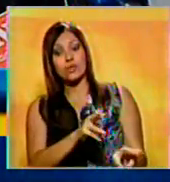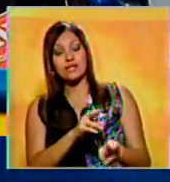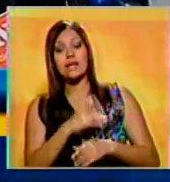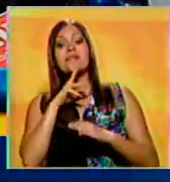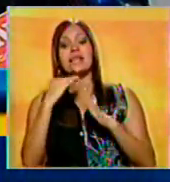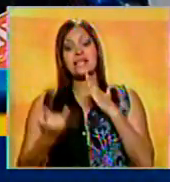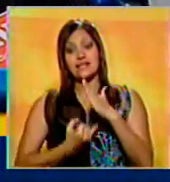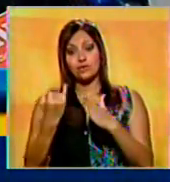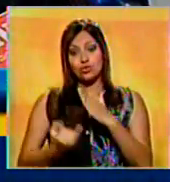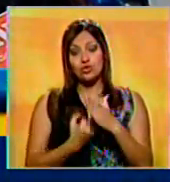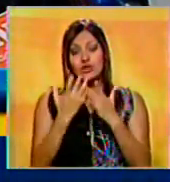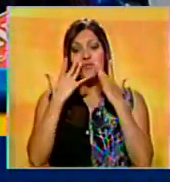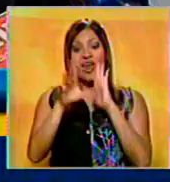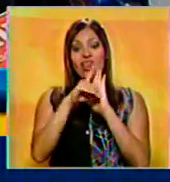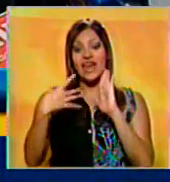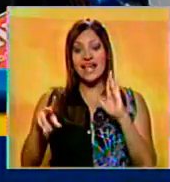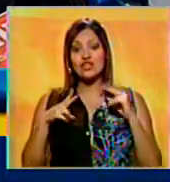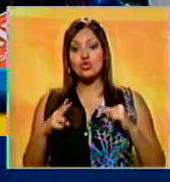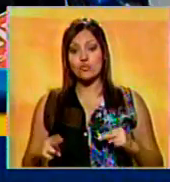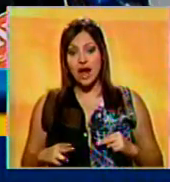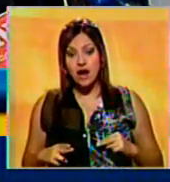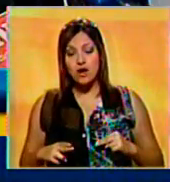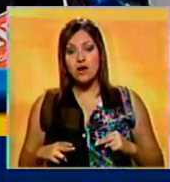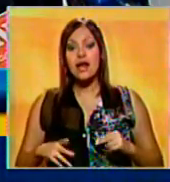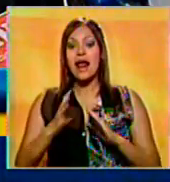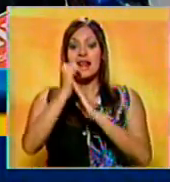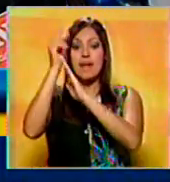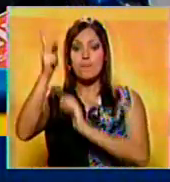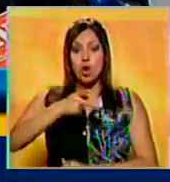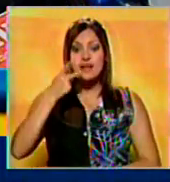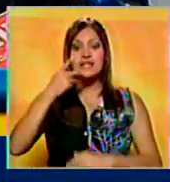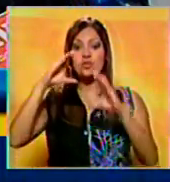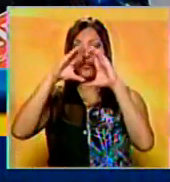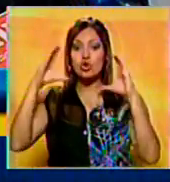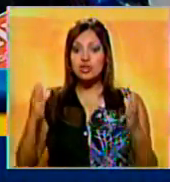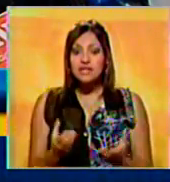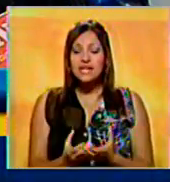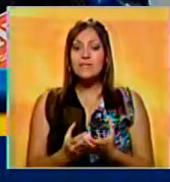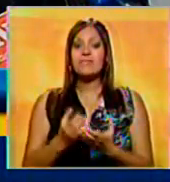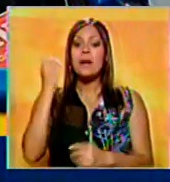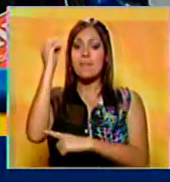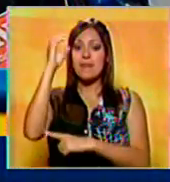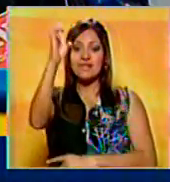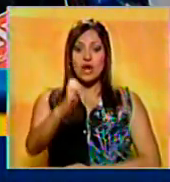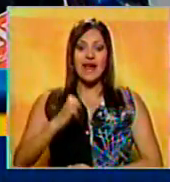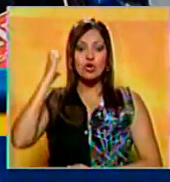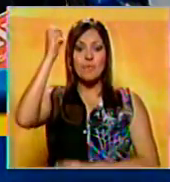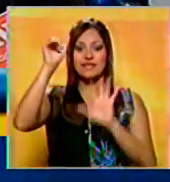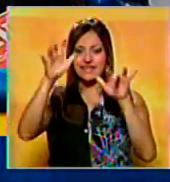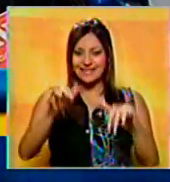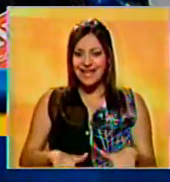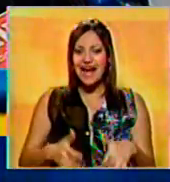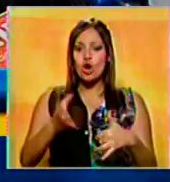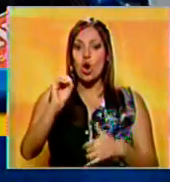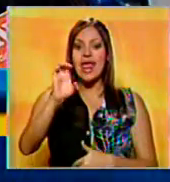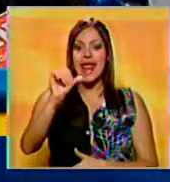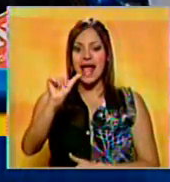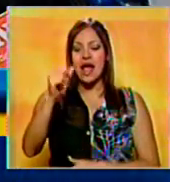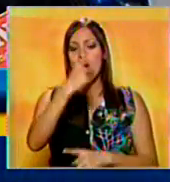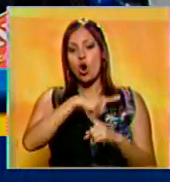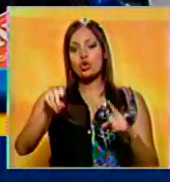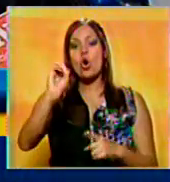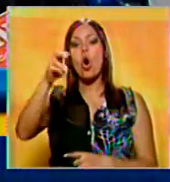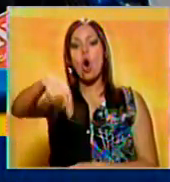instituciones que velan por los Derechos Humanos líderes políticos mundiales el parlamento el secretario general de la oea y de la